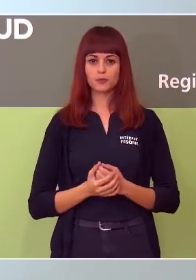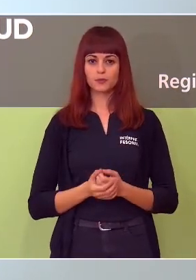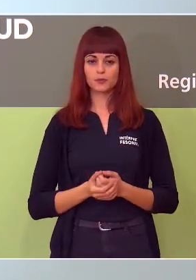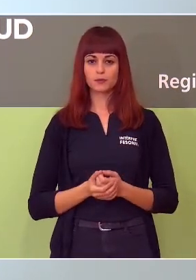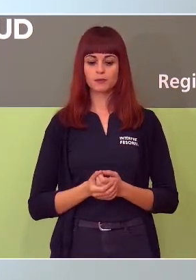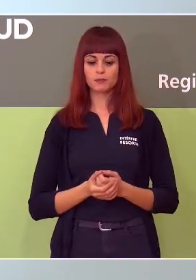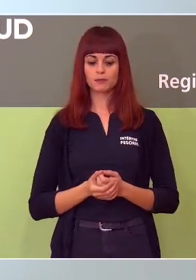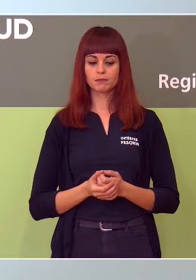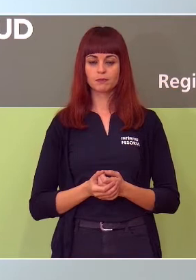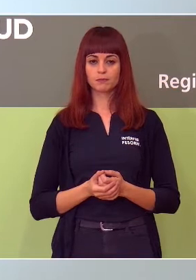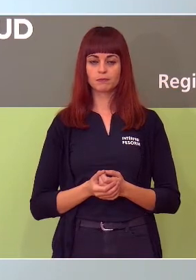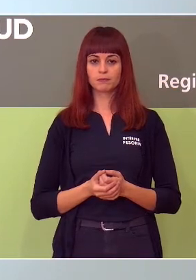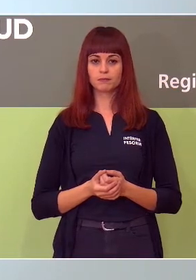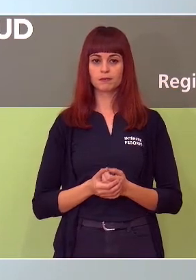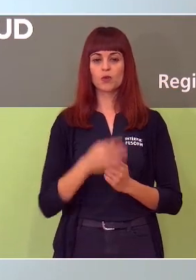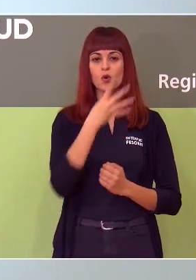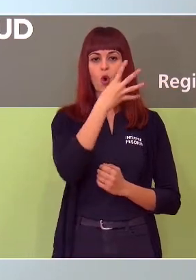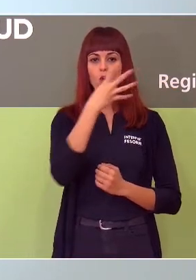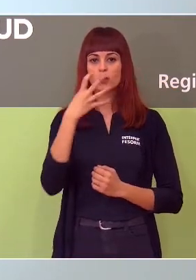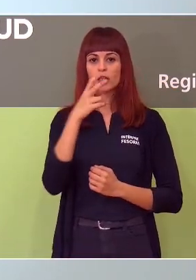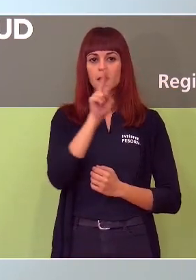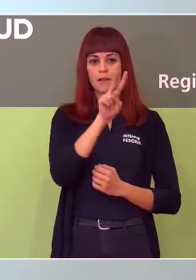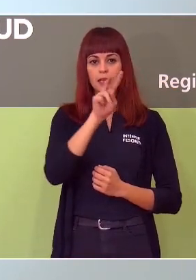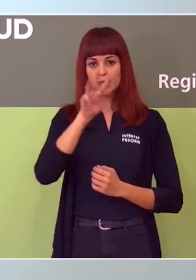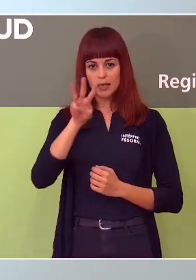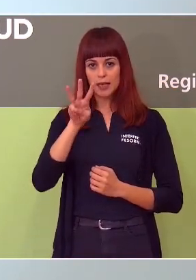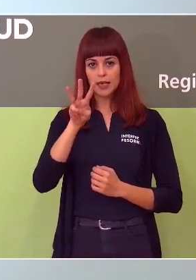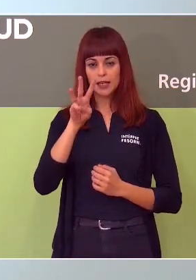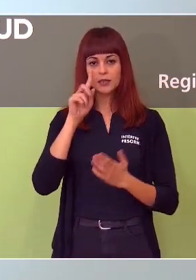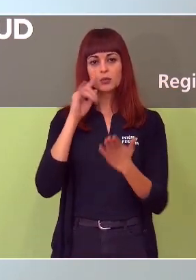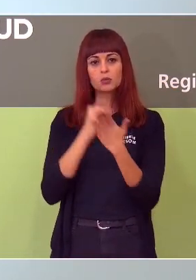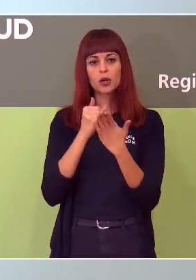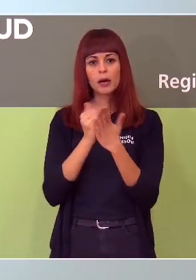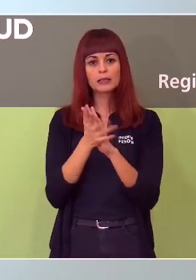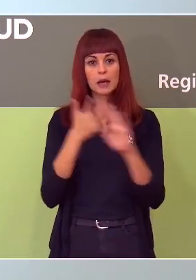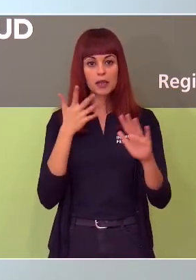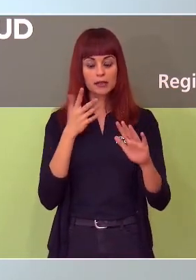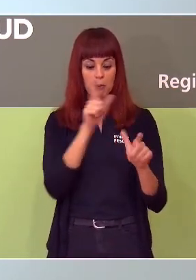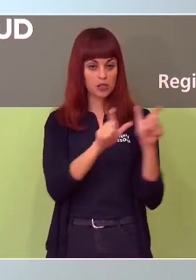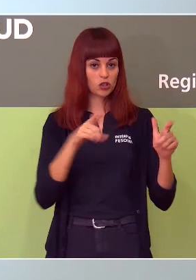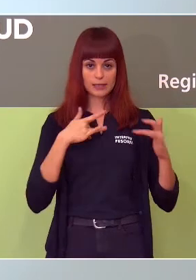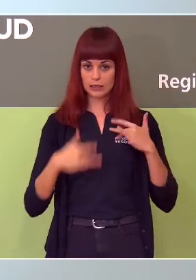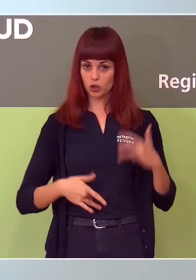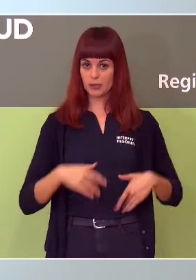se han realizado. Mira, aquí los tengo. Se han realizado 423 test rápidos asintomáticos